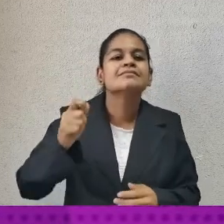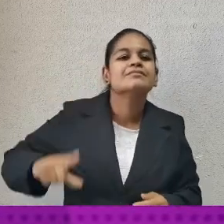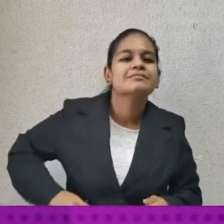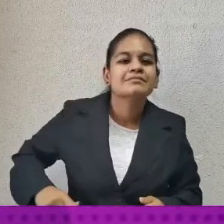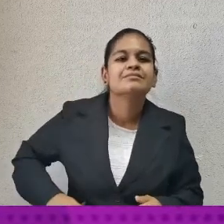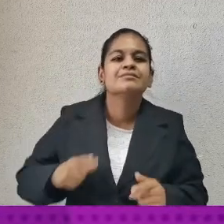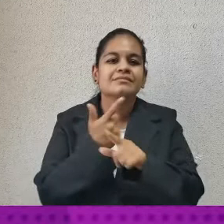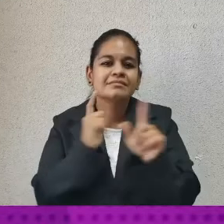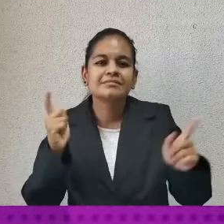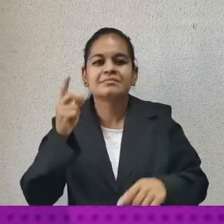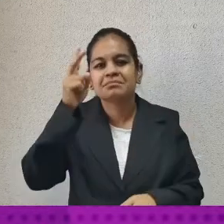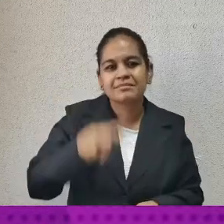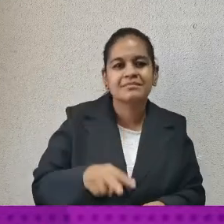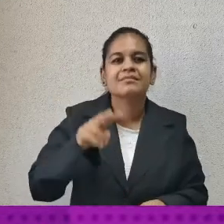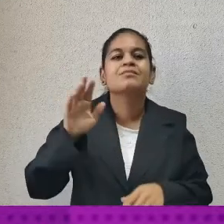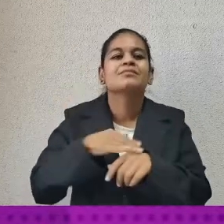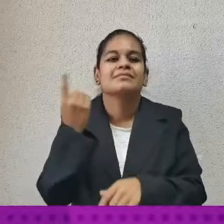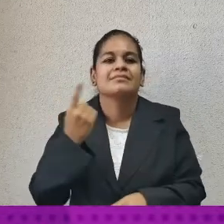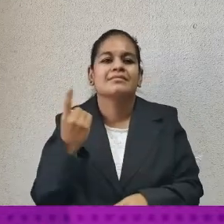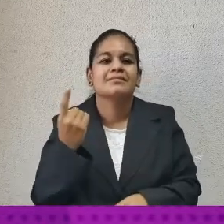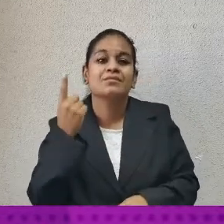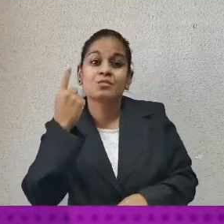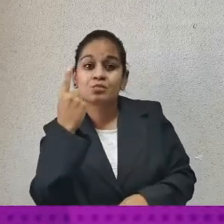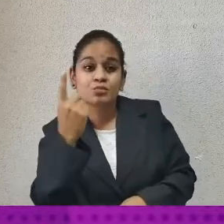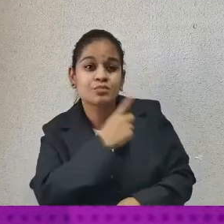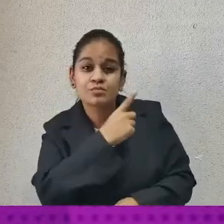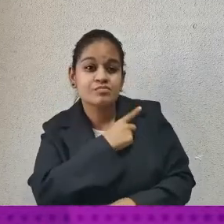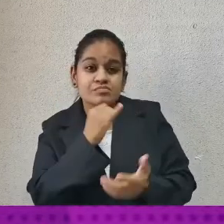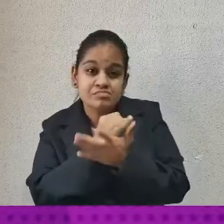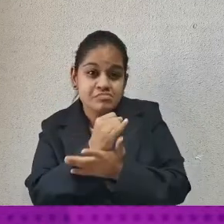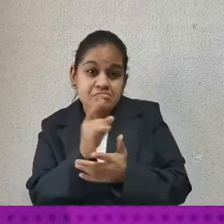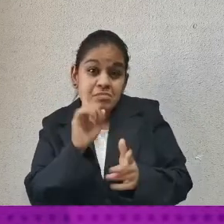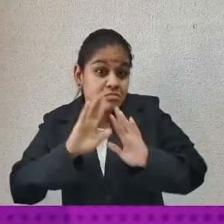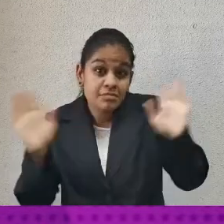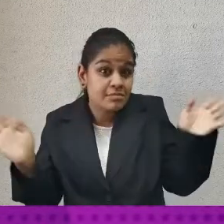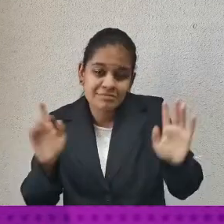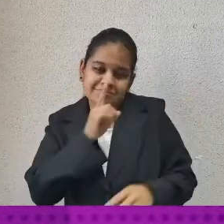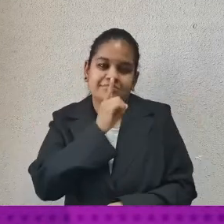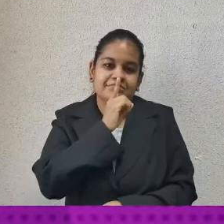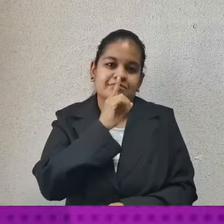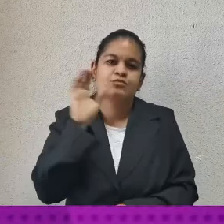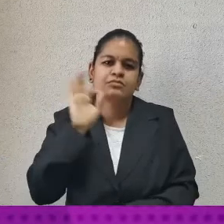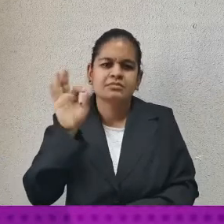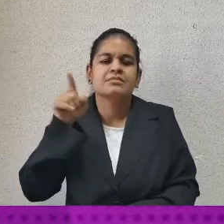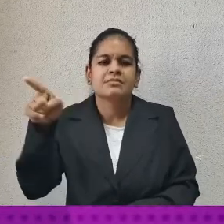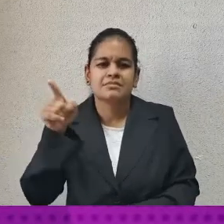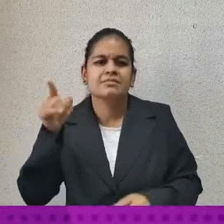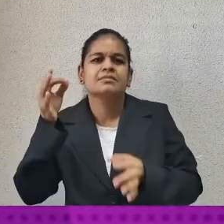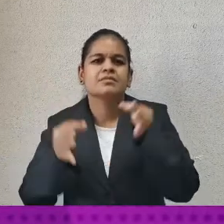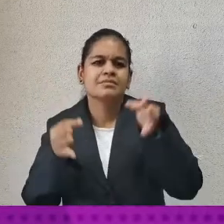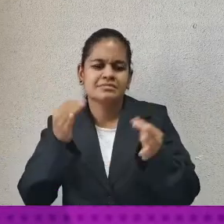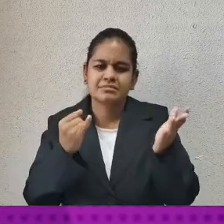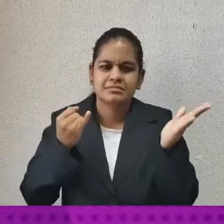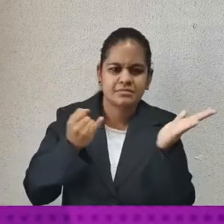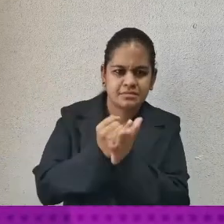decisión, sino que en caso de que alguien esté inconforme, podrá ocurrir a una segunda instancia y de esta manera poder hacer frente a